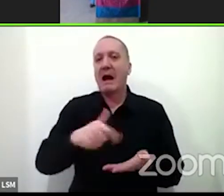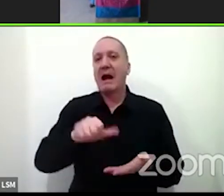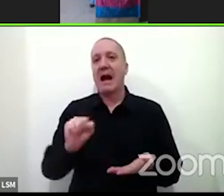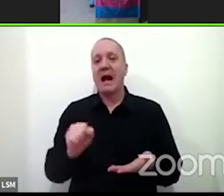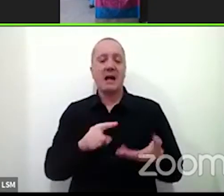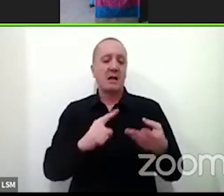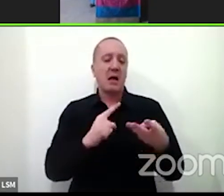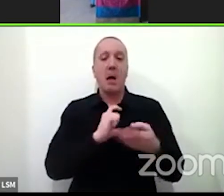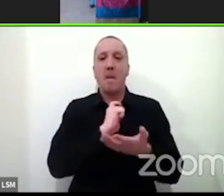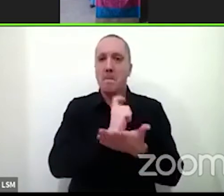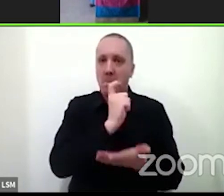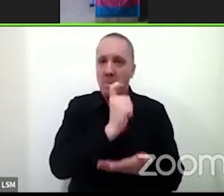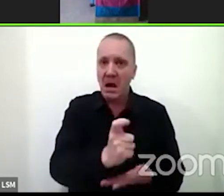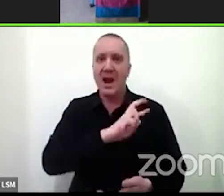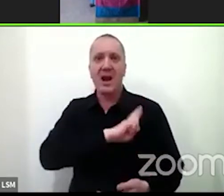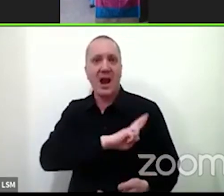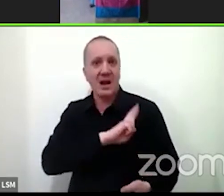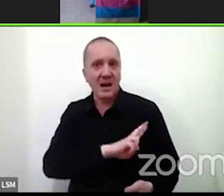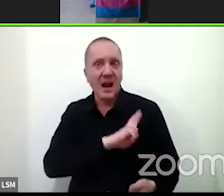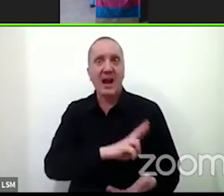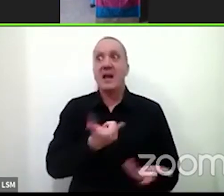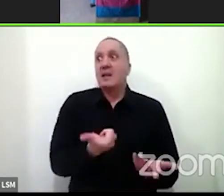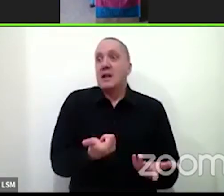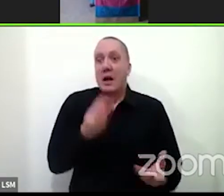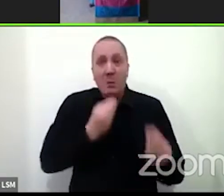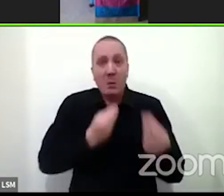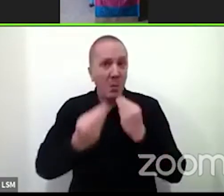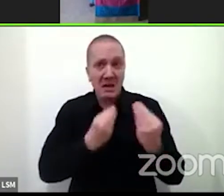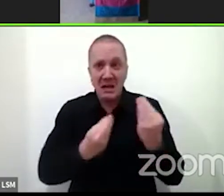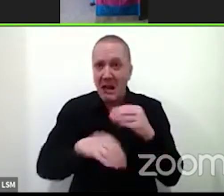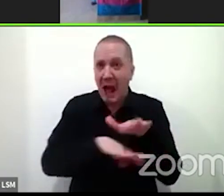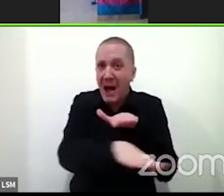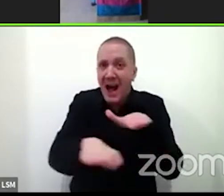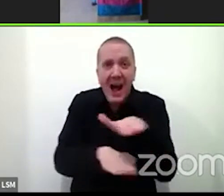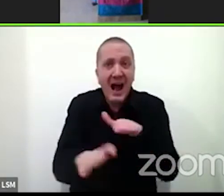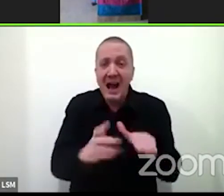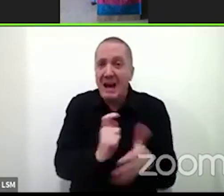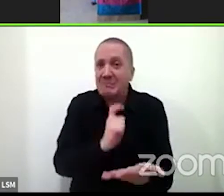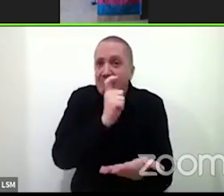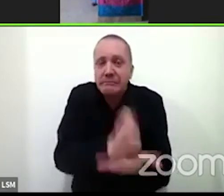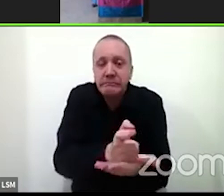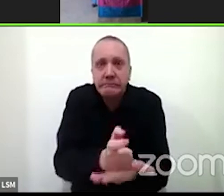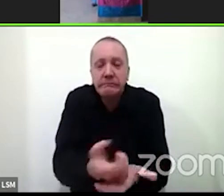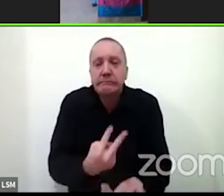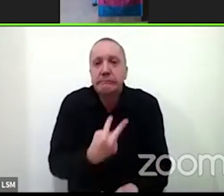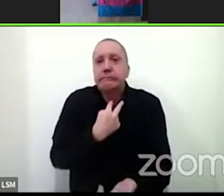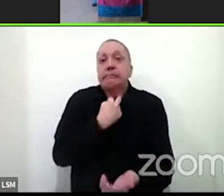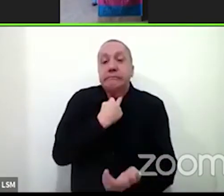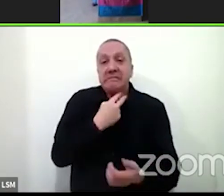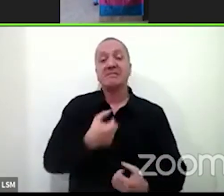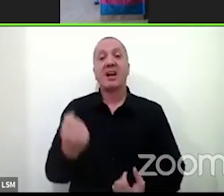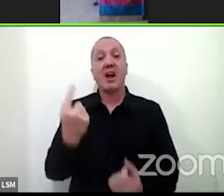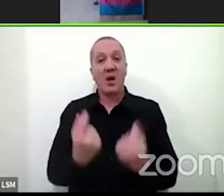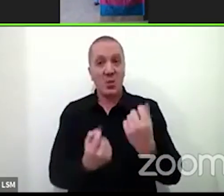la adquisición de la canasta básica. Y como consecuencia, sufrieron desalojo de sus viviendas, tanto